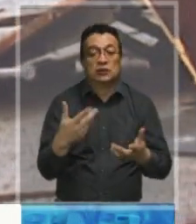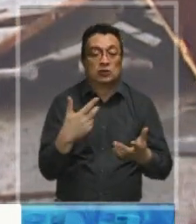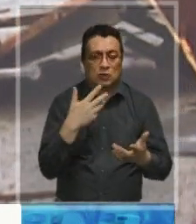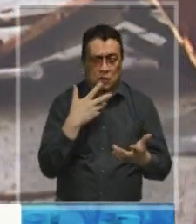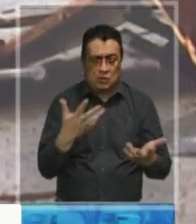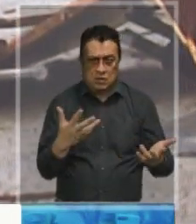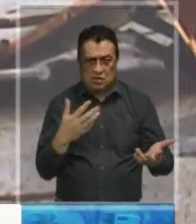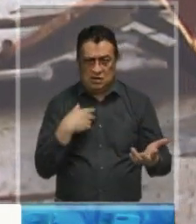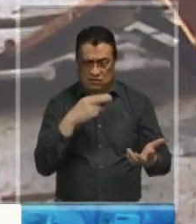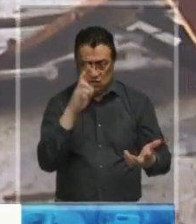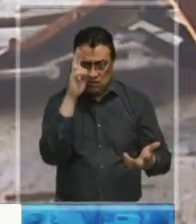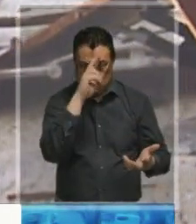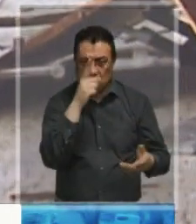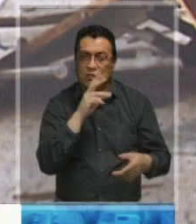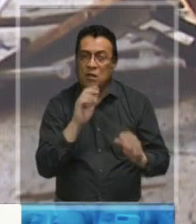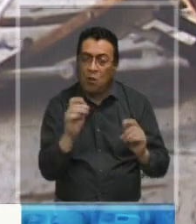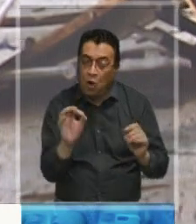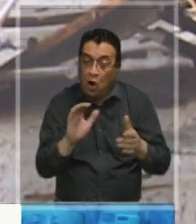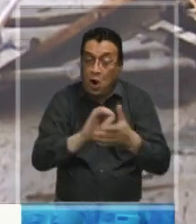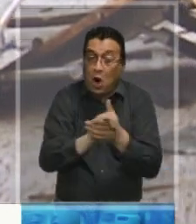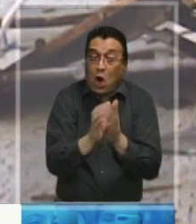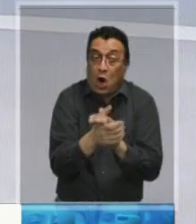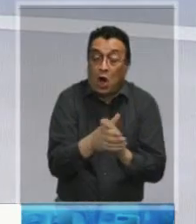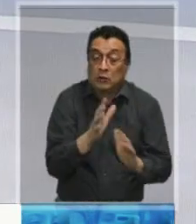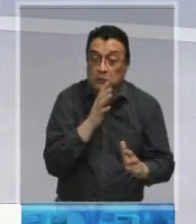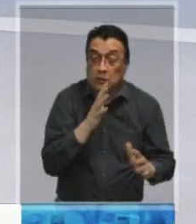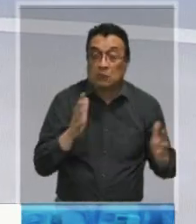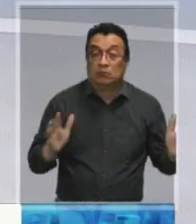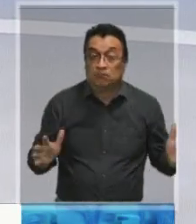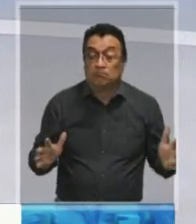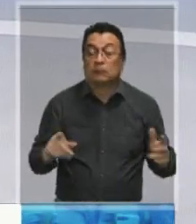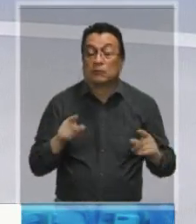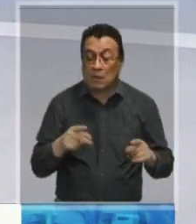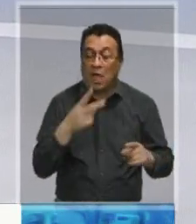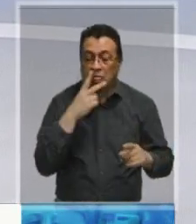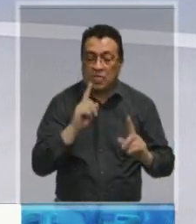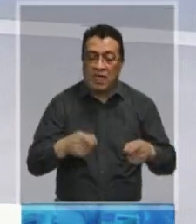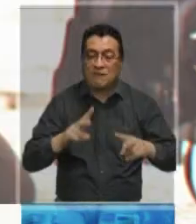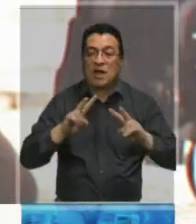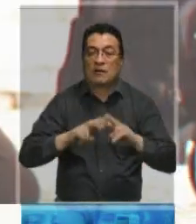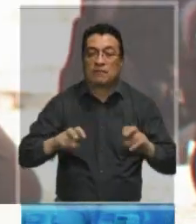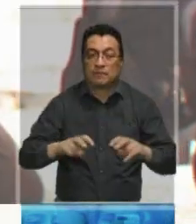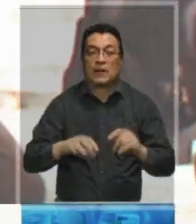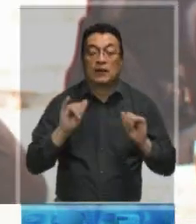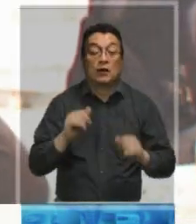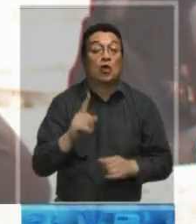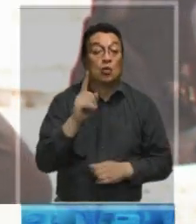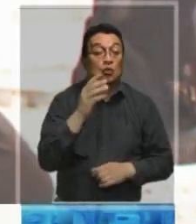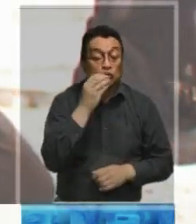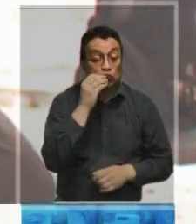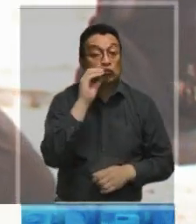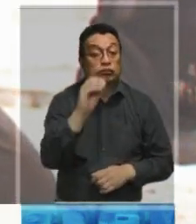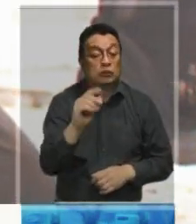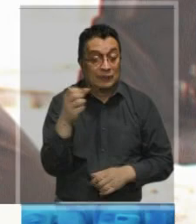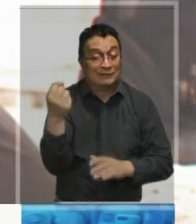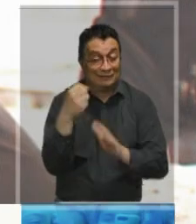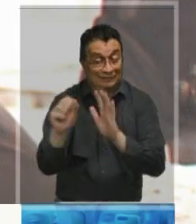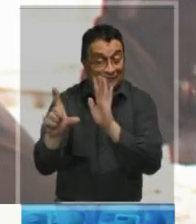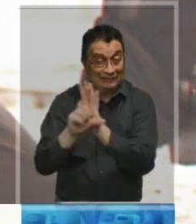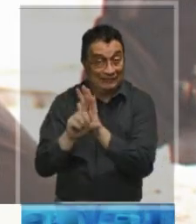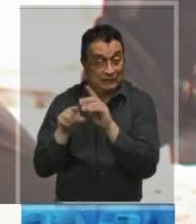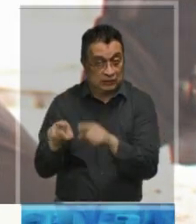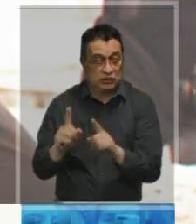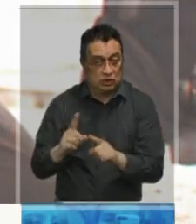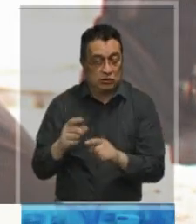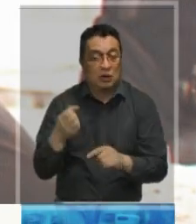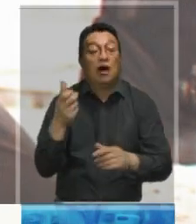o complicidad. Vale. Es una cosa que tiene que investigarse. Y cerrar haciendo un punto: no es delincuencia. Delincuencia es